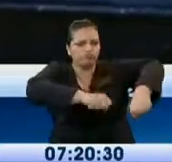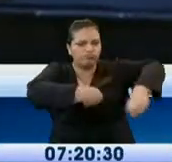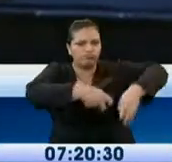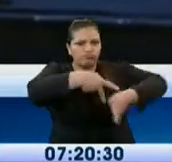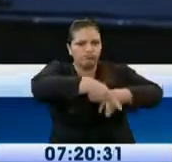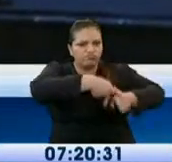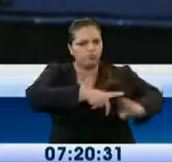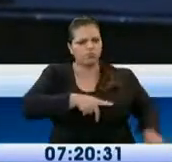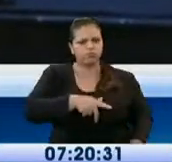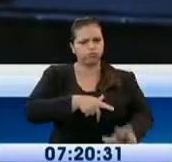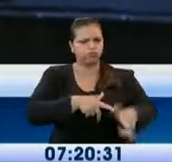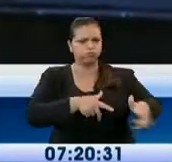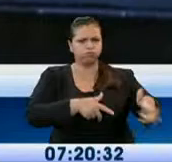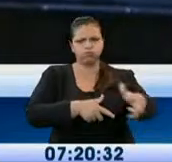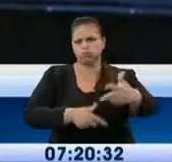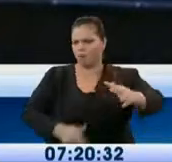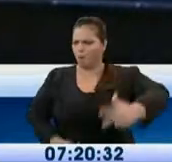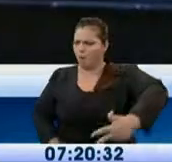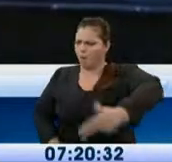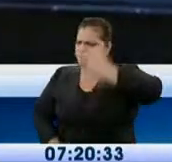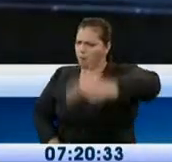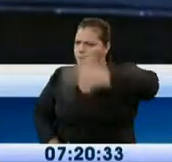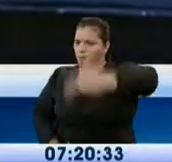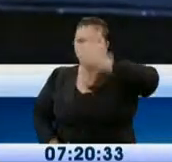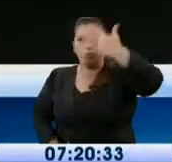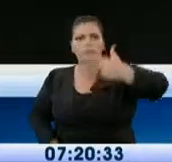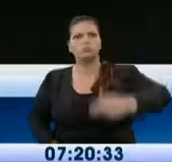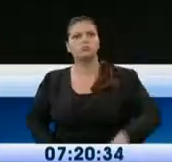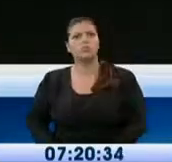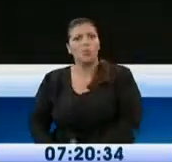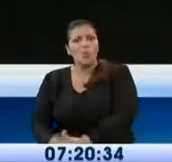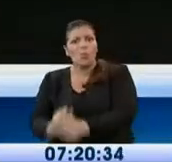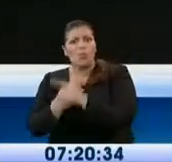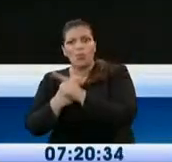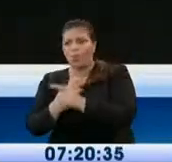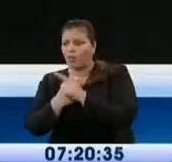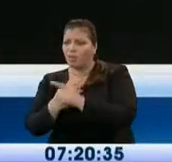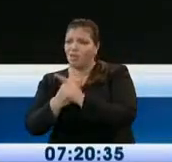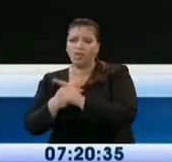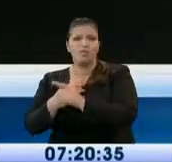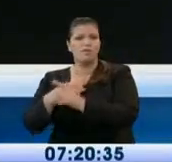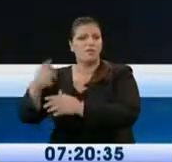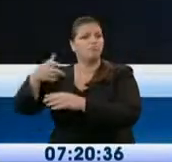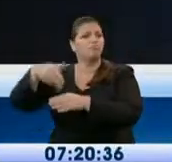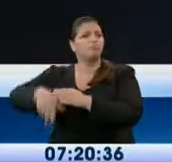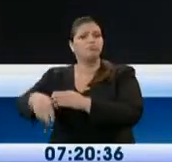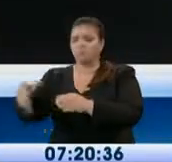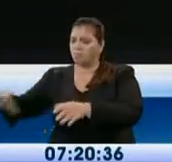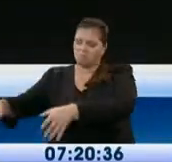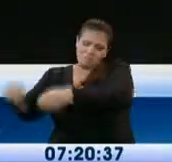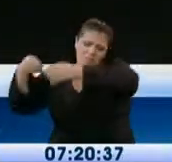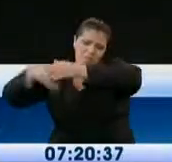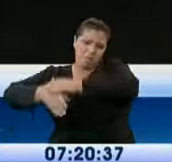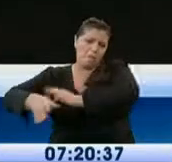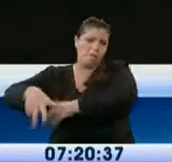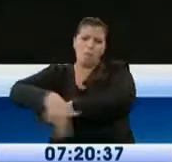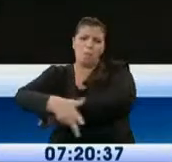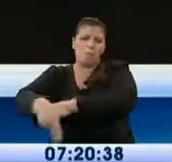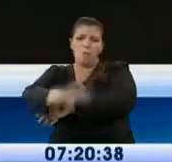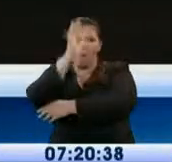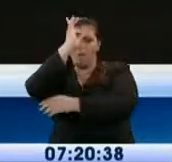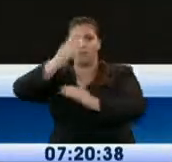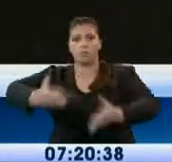Las víctimas fueron llevadas de inmediato al Hospital Guayaquil, mientras que al sitio acudieron elementos de la Policía Nacional